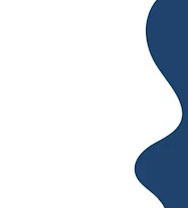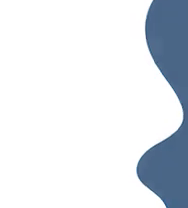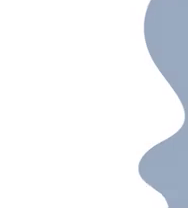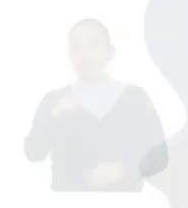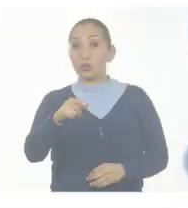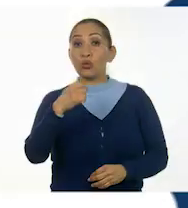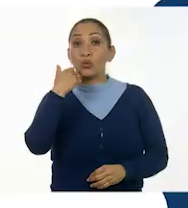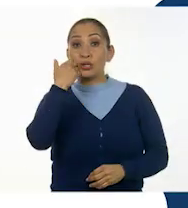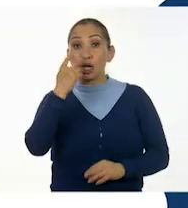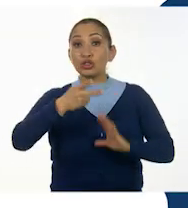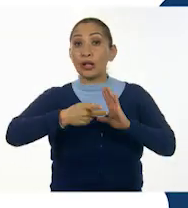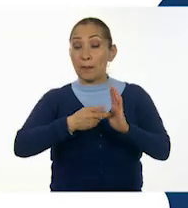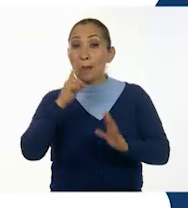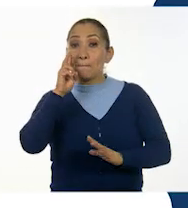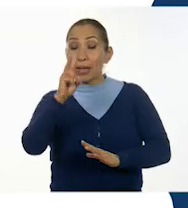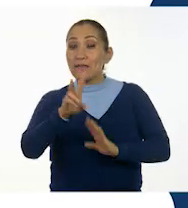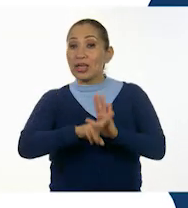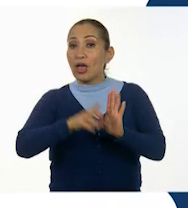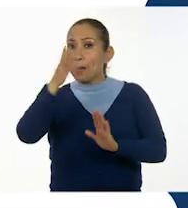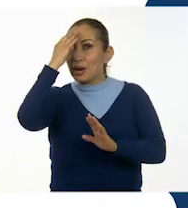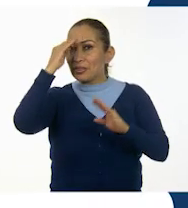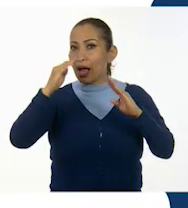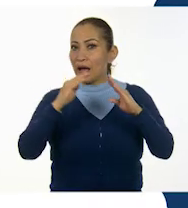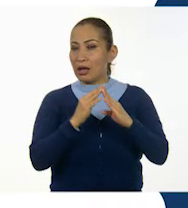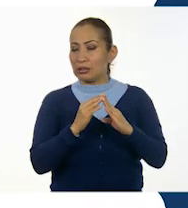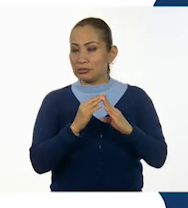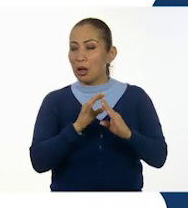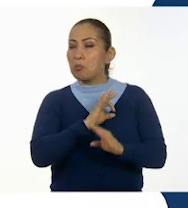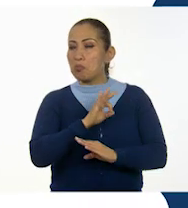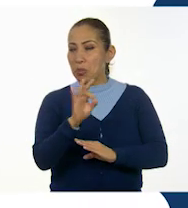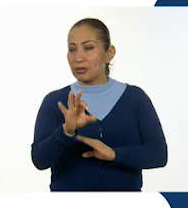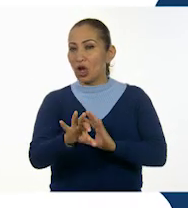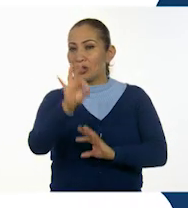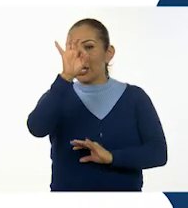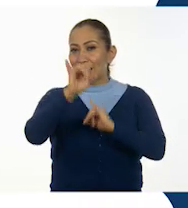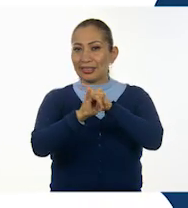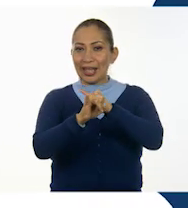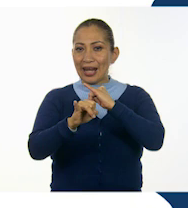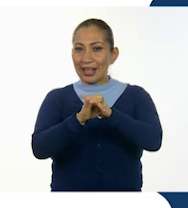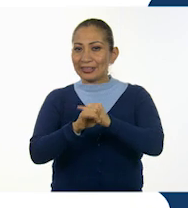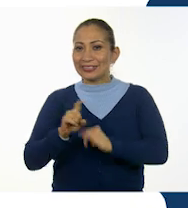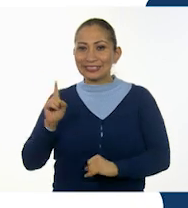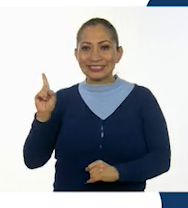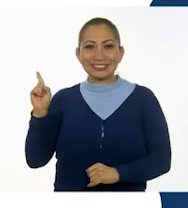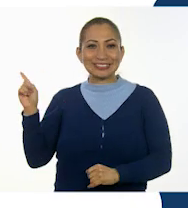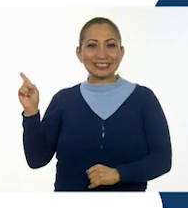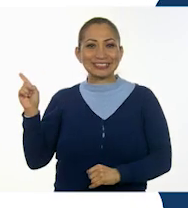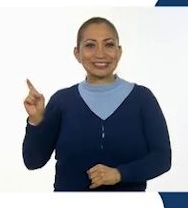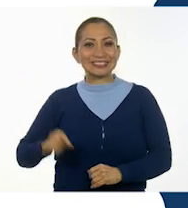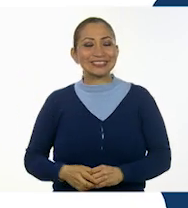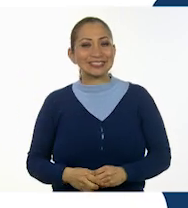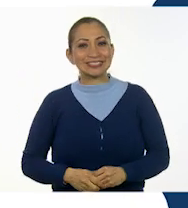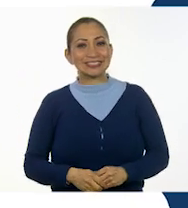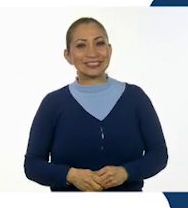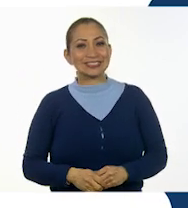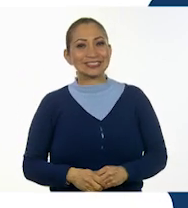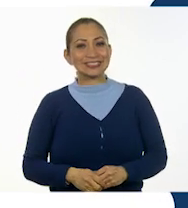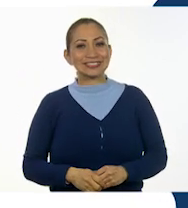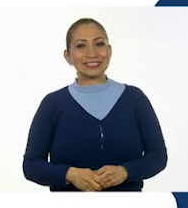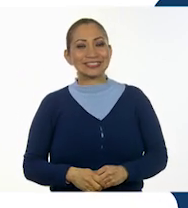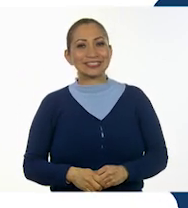Si quieres volver a ver los programas de Aprende en Casa, los puedes encontrar en la siguiente liga: